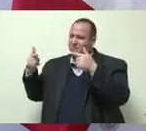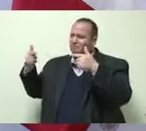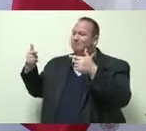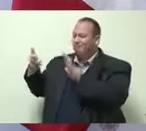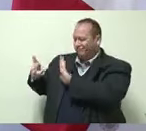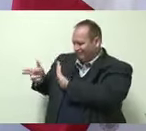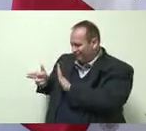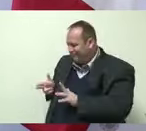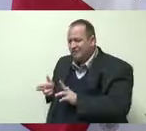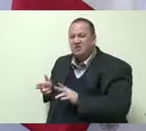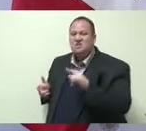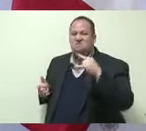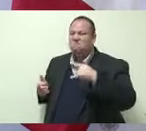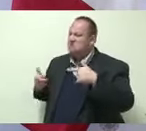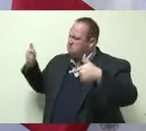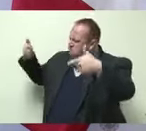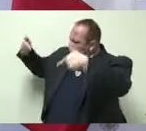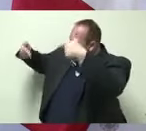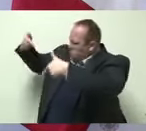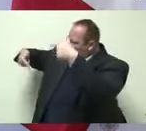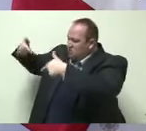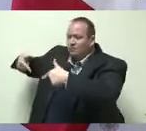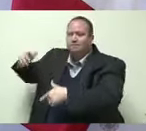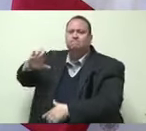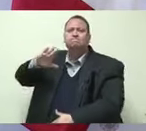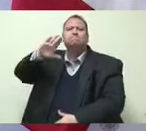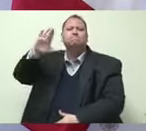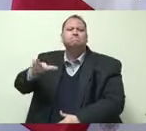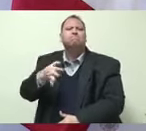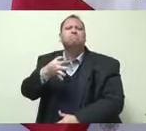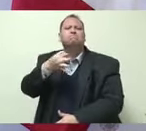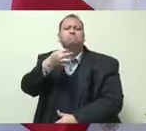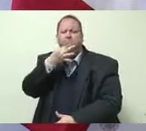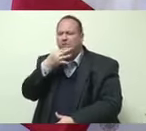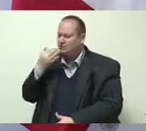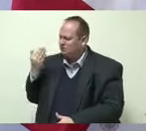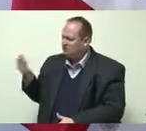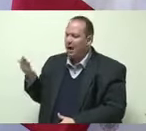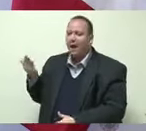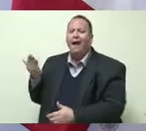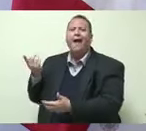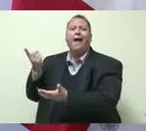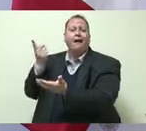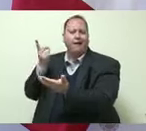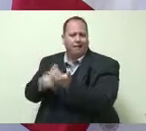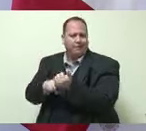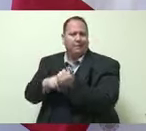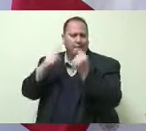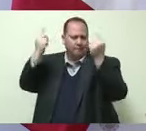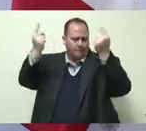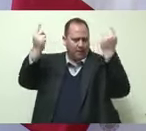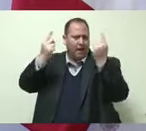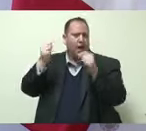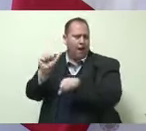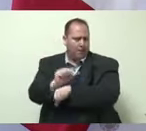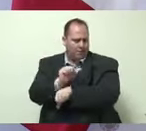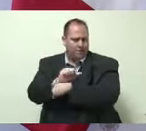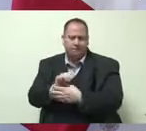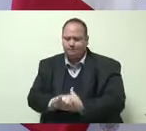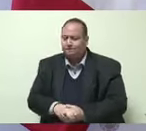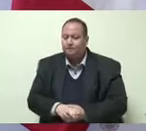por consecuencia los elementos perdieron inmediatamente la vida a bordo del vehículo patrulla, mientras